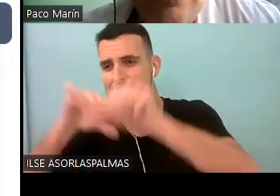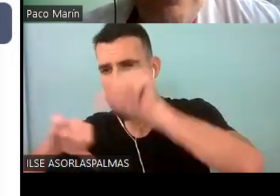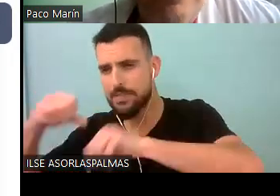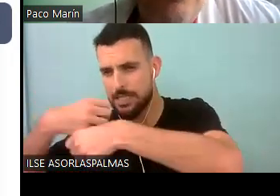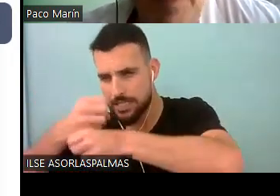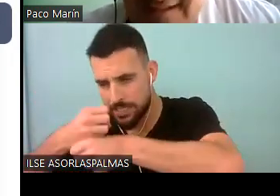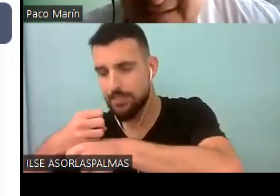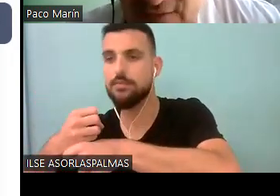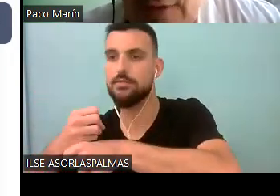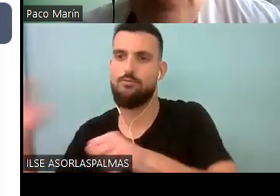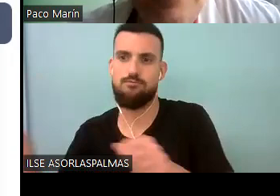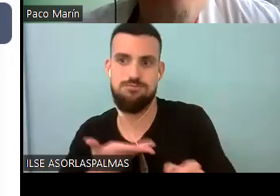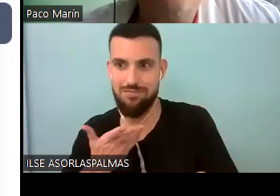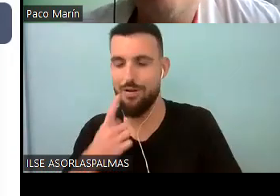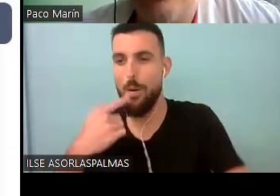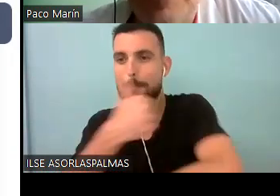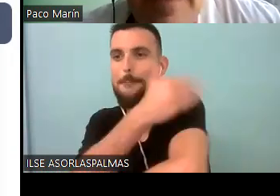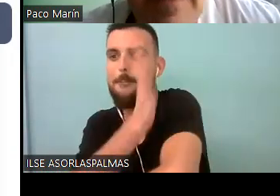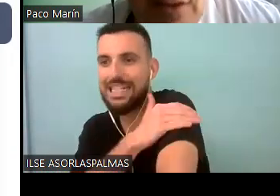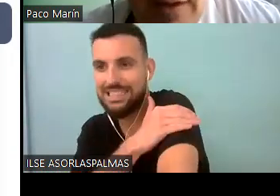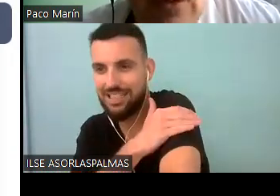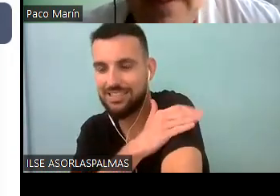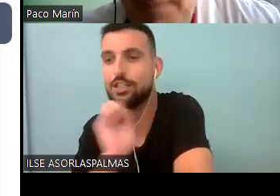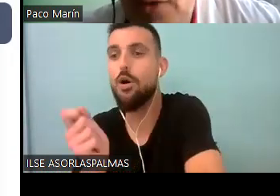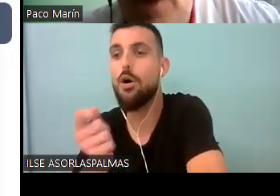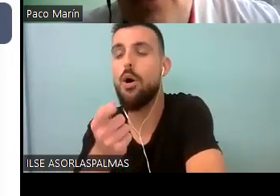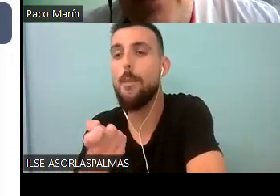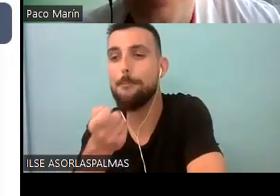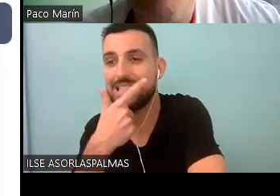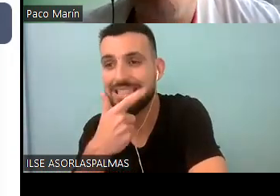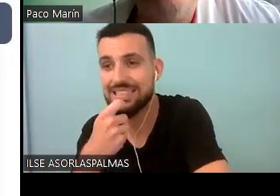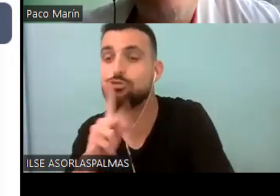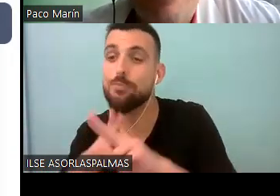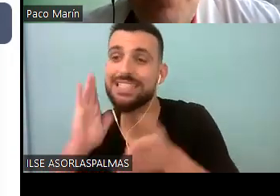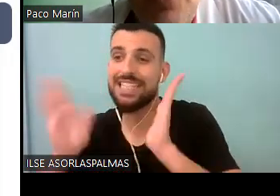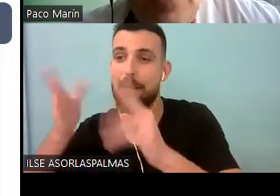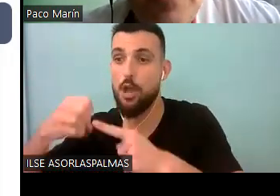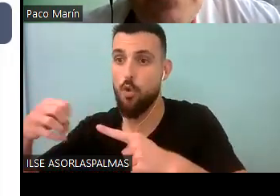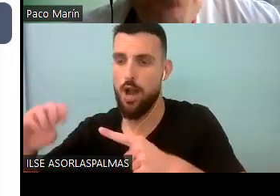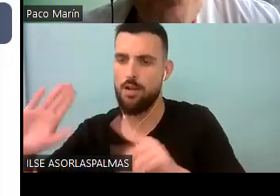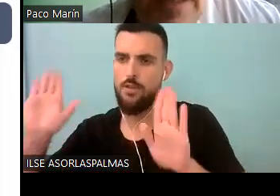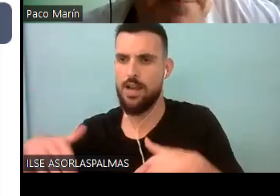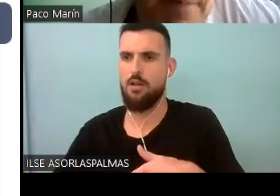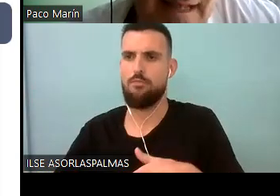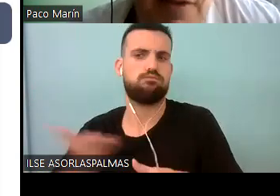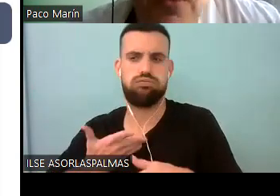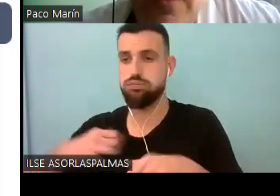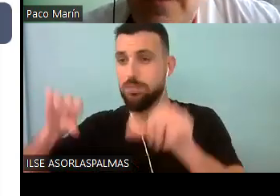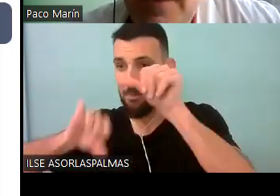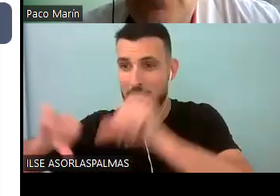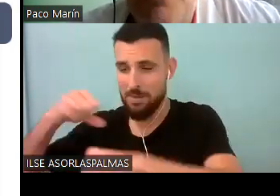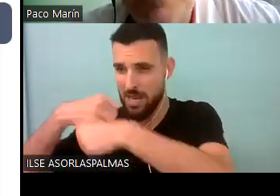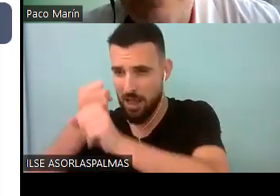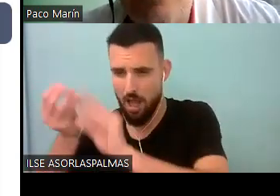estrógenos, los parches de estrógenos que damos o las pastillas de estrógenos, la terapia hormonal sustitutiva que hemos dado durante tantos años y que